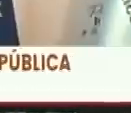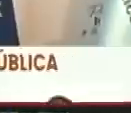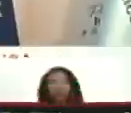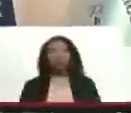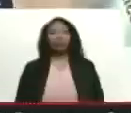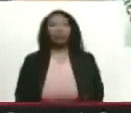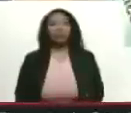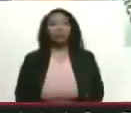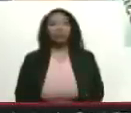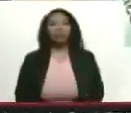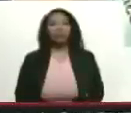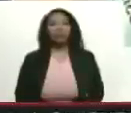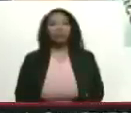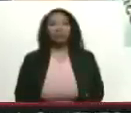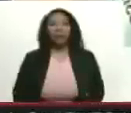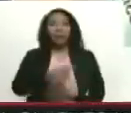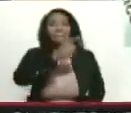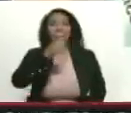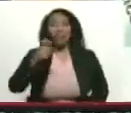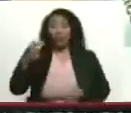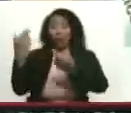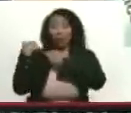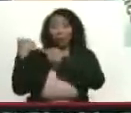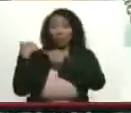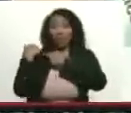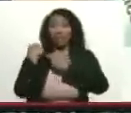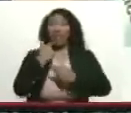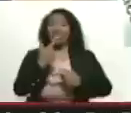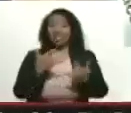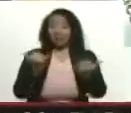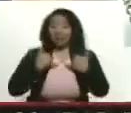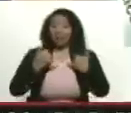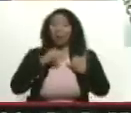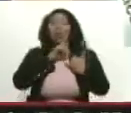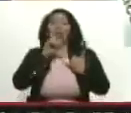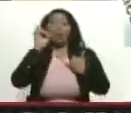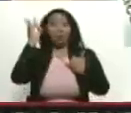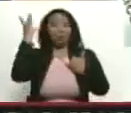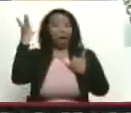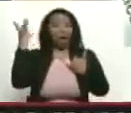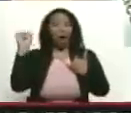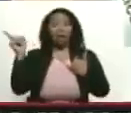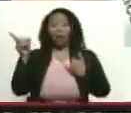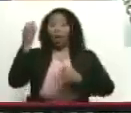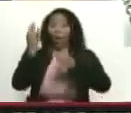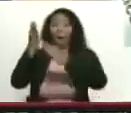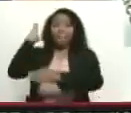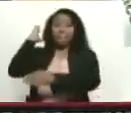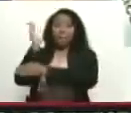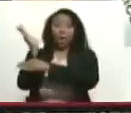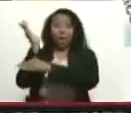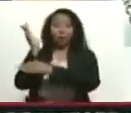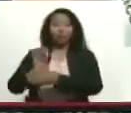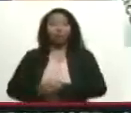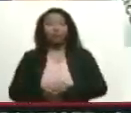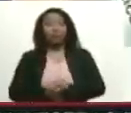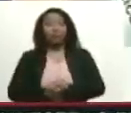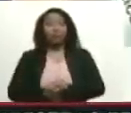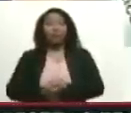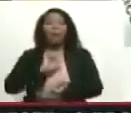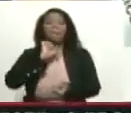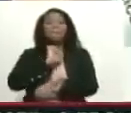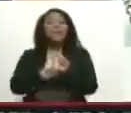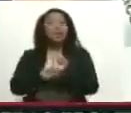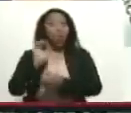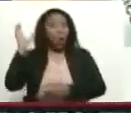Entonces, los responsables se hacen llamar a sí mismos, cuando son judicializados y procesados, presos de